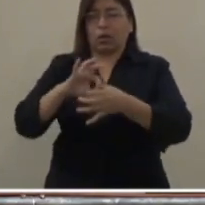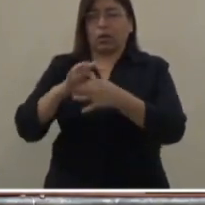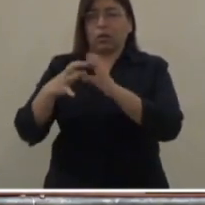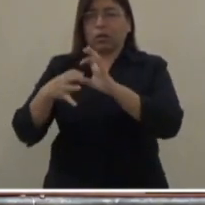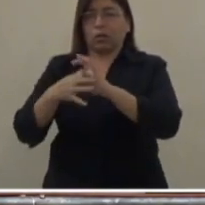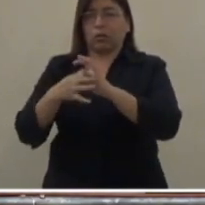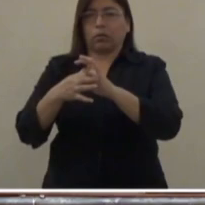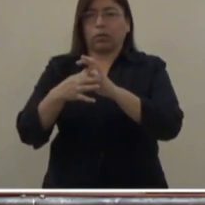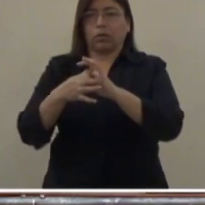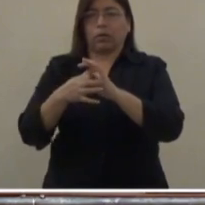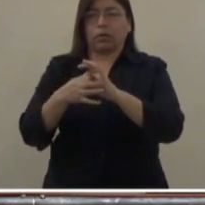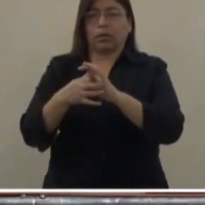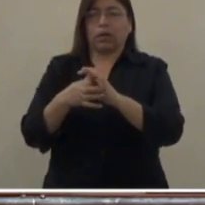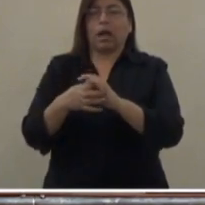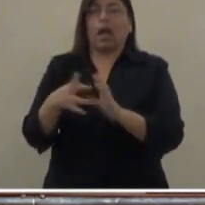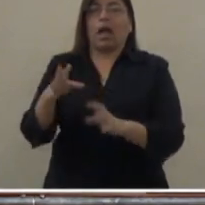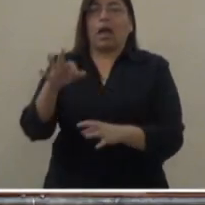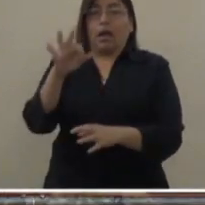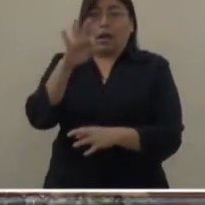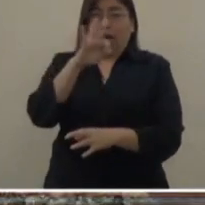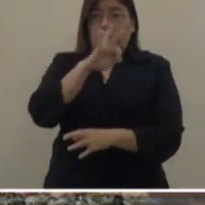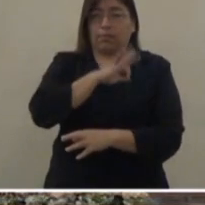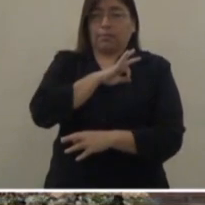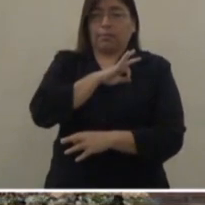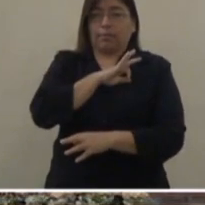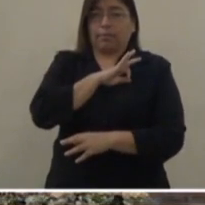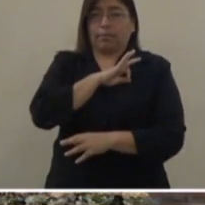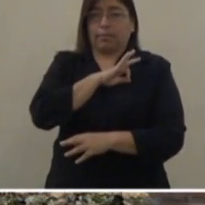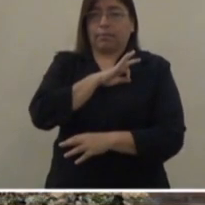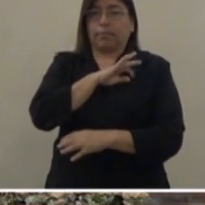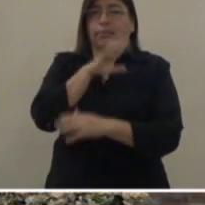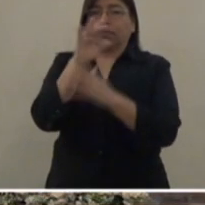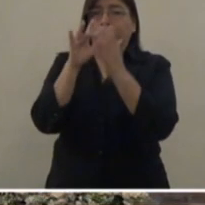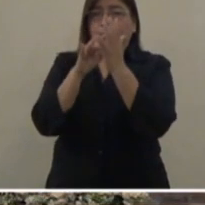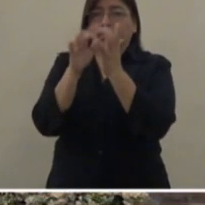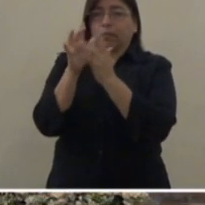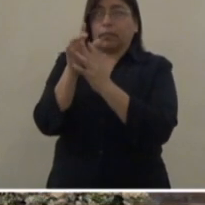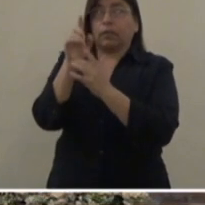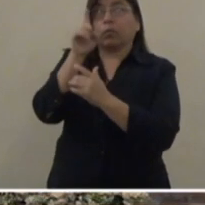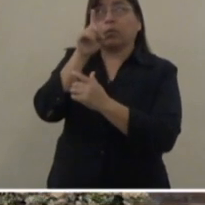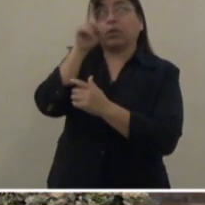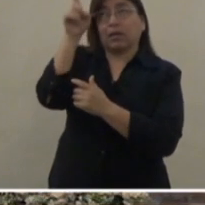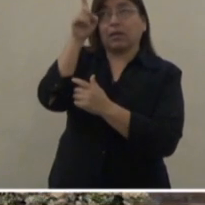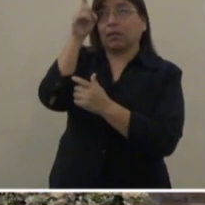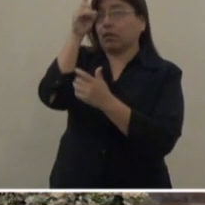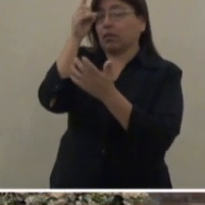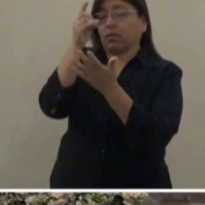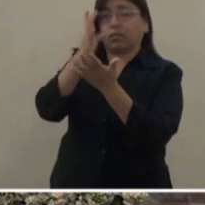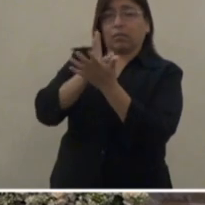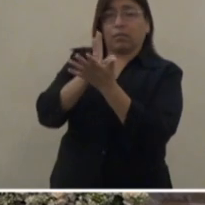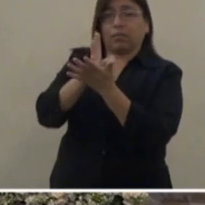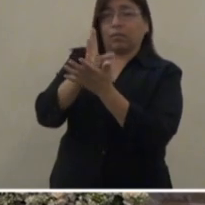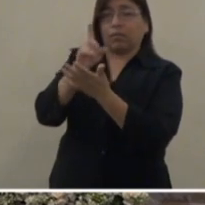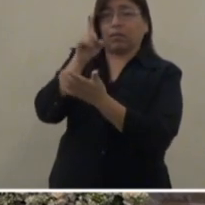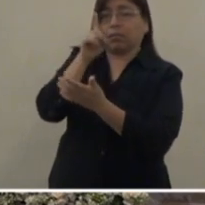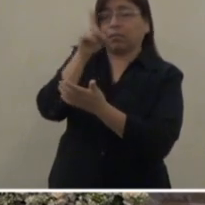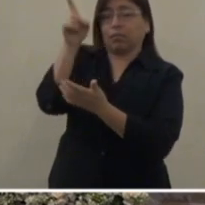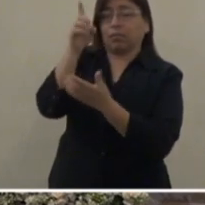es la fe en Jesucristo, el único misericordioso por